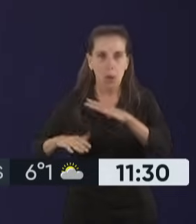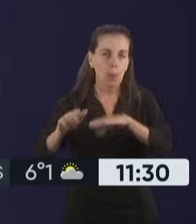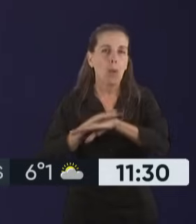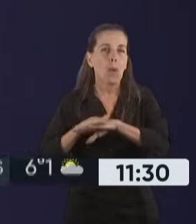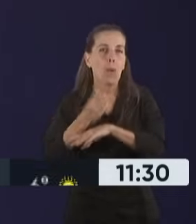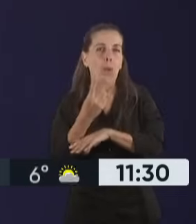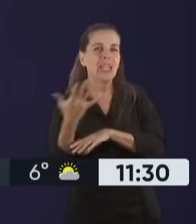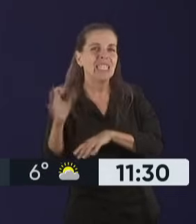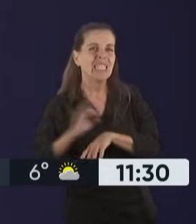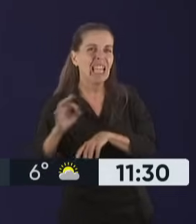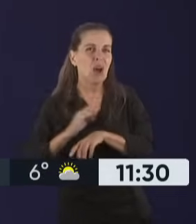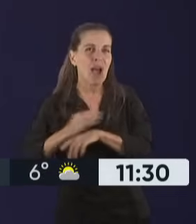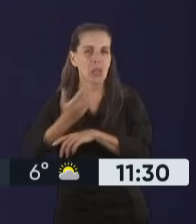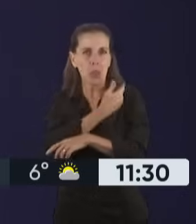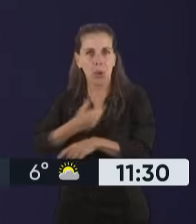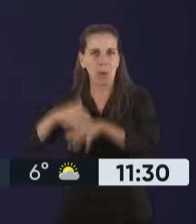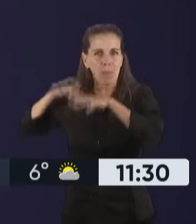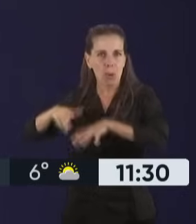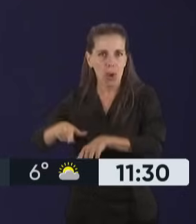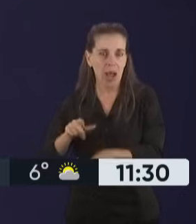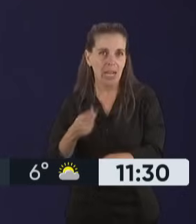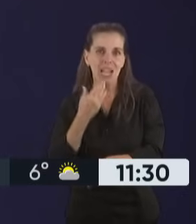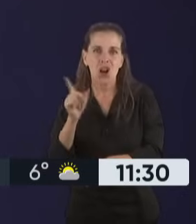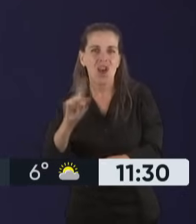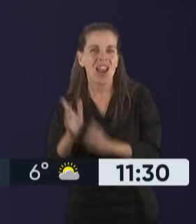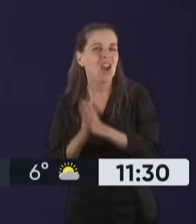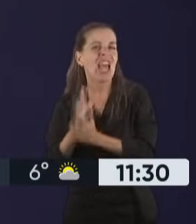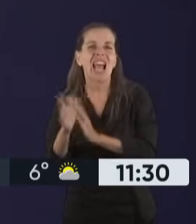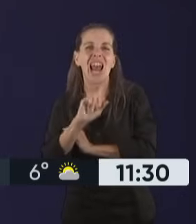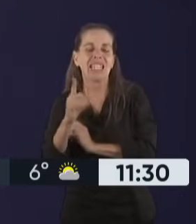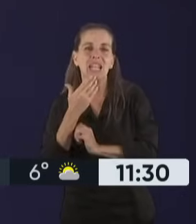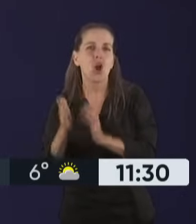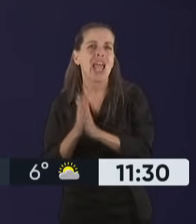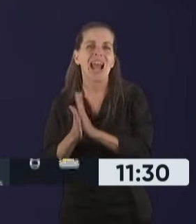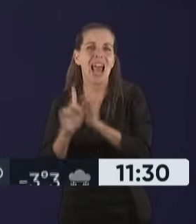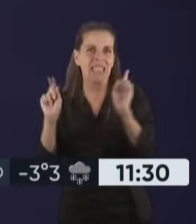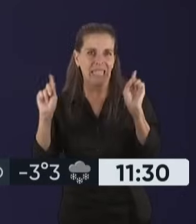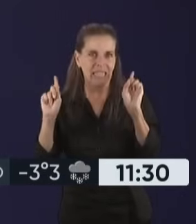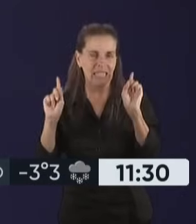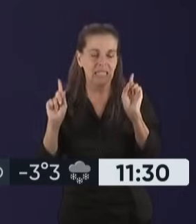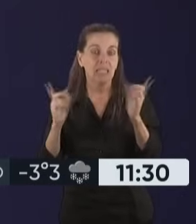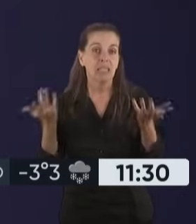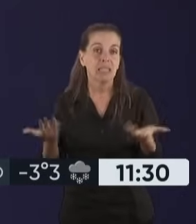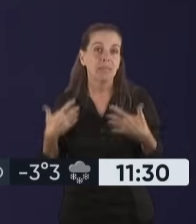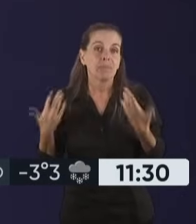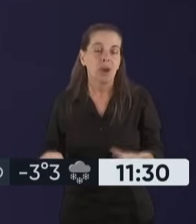un cuarto de populismo no es gratis. Y de hecho nos pasamos